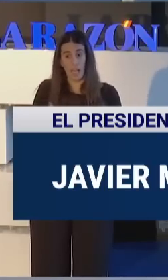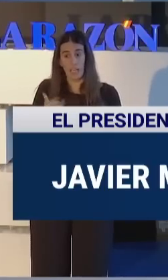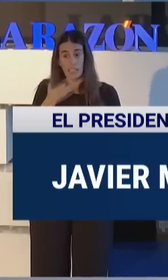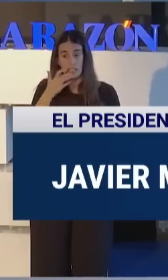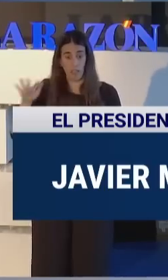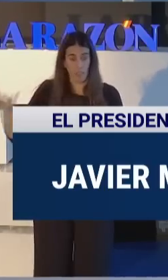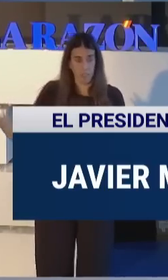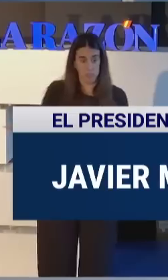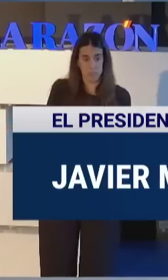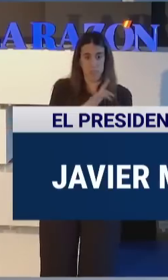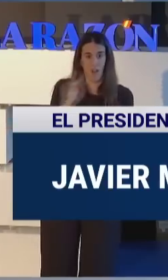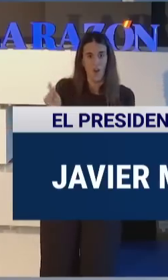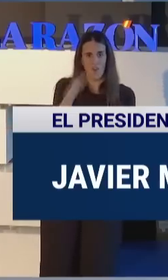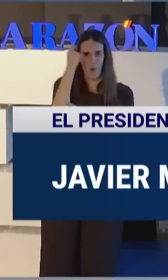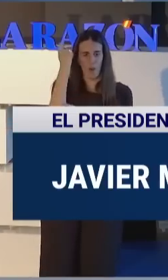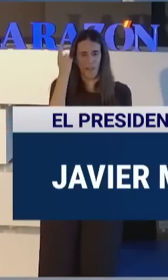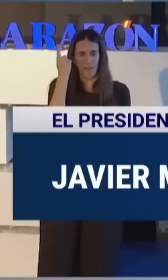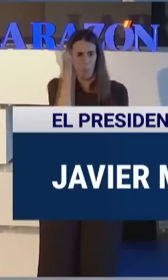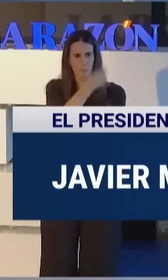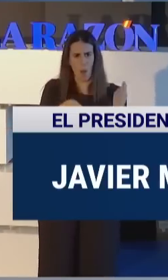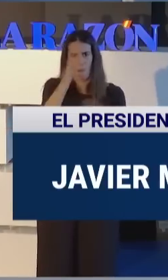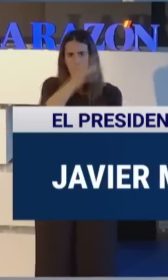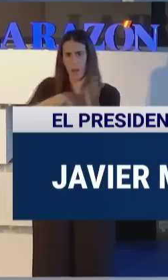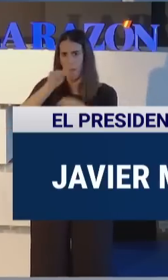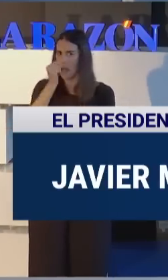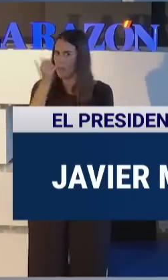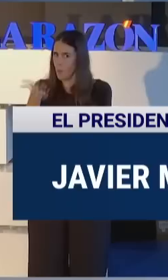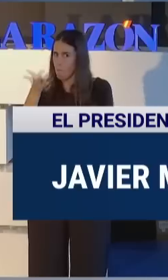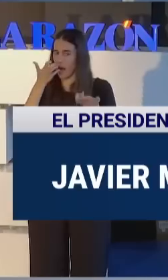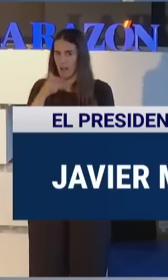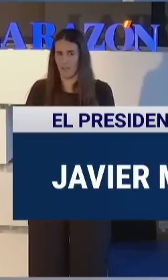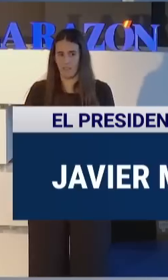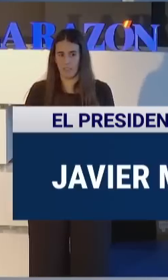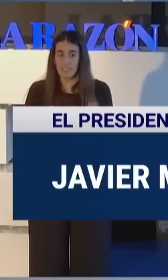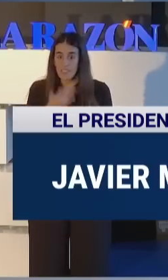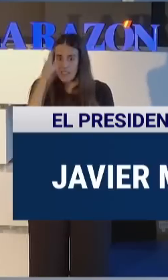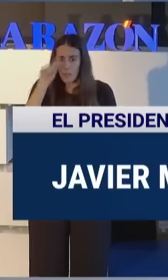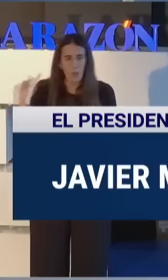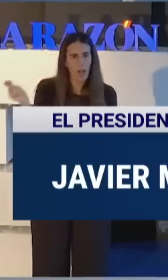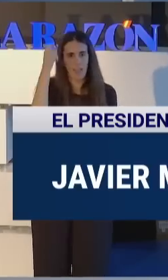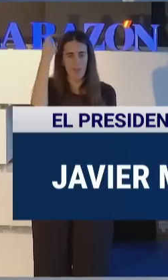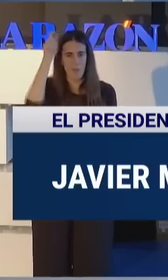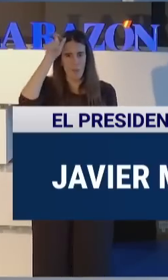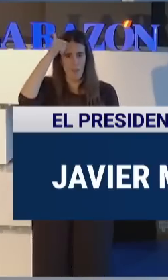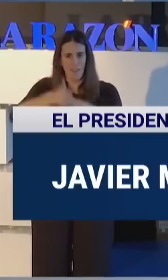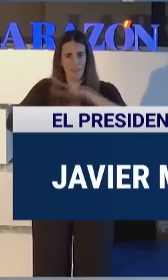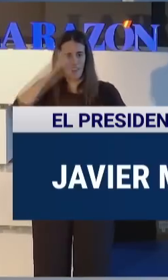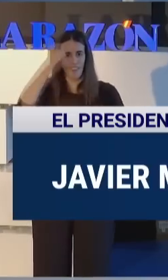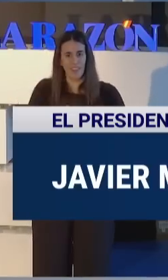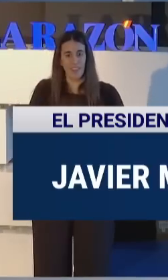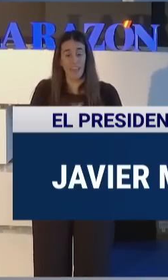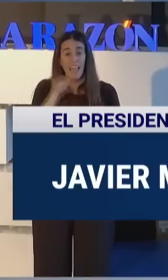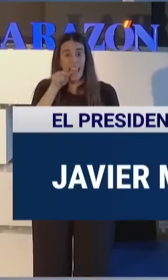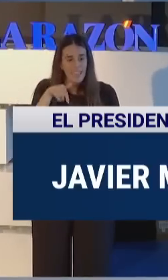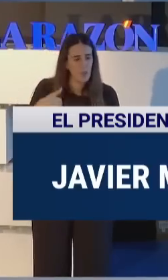satisfacer esa demanda le va a ir muy bien, va a ganar mucha plata. Es decir, ese tipo es un héroe. Y los socialistas logran mostrar eso